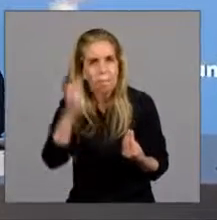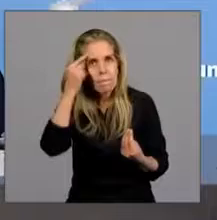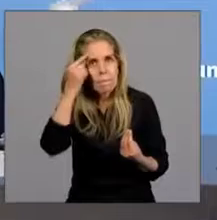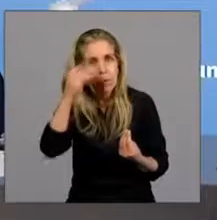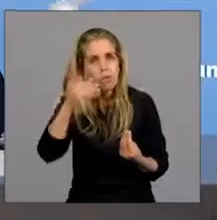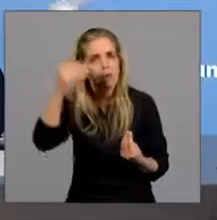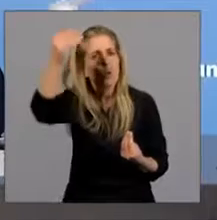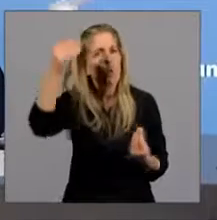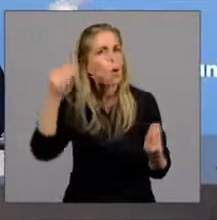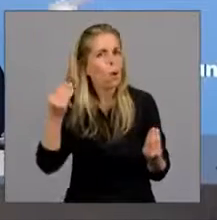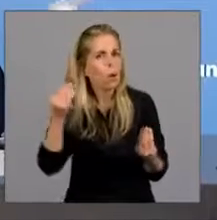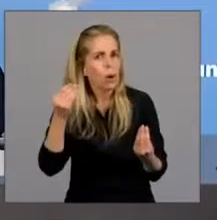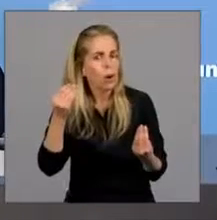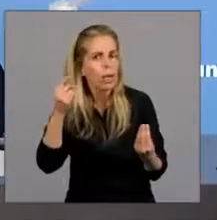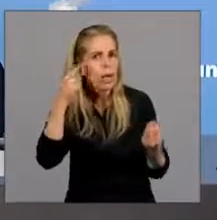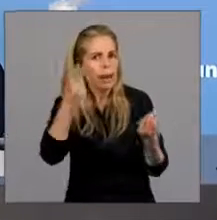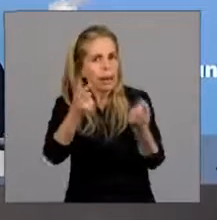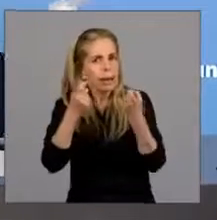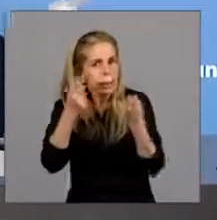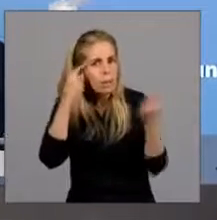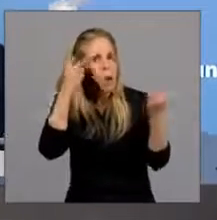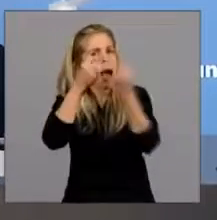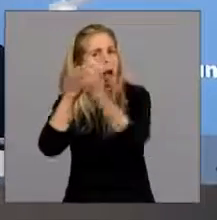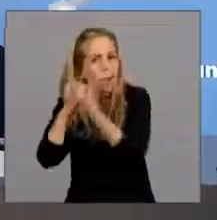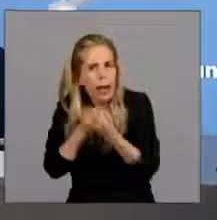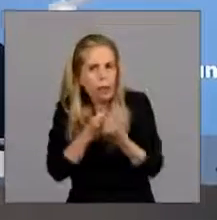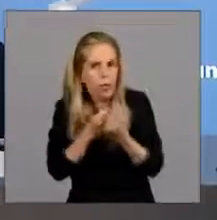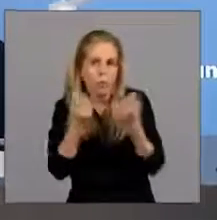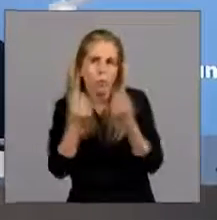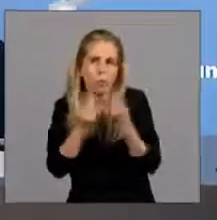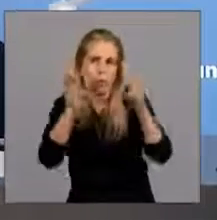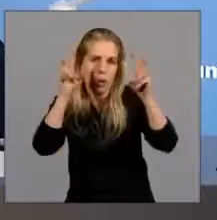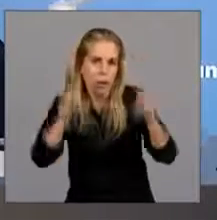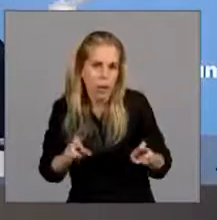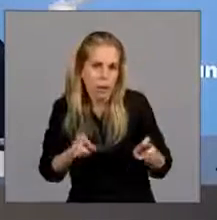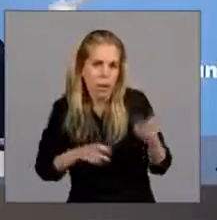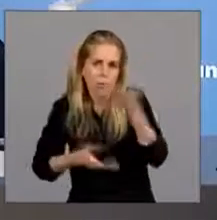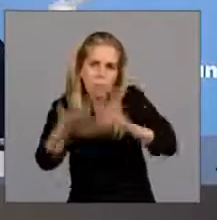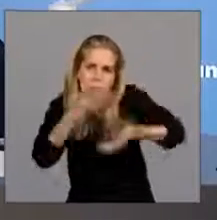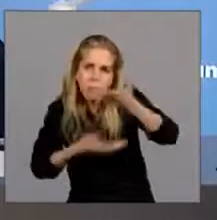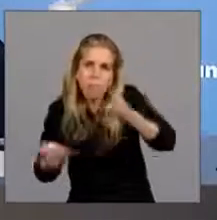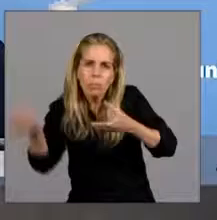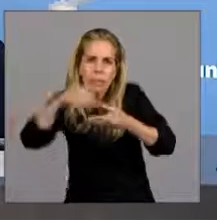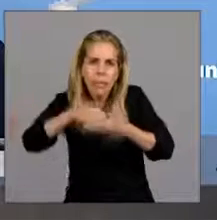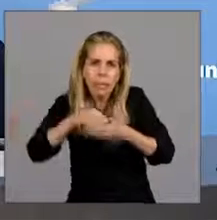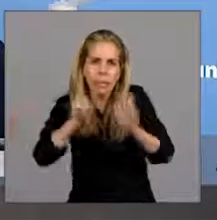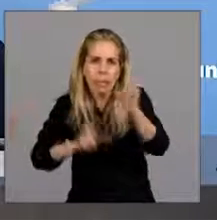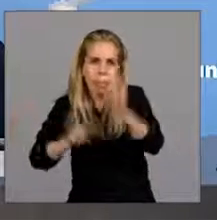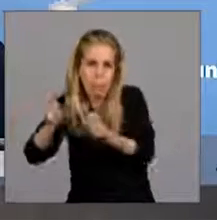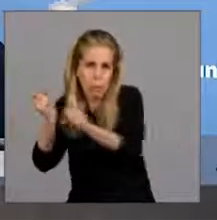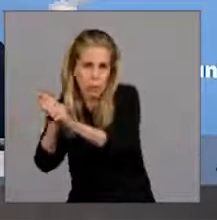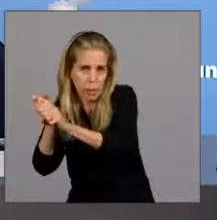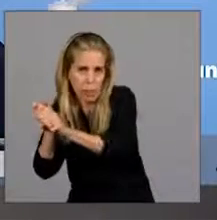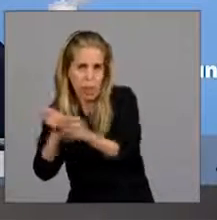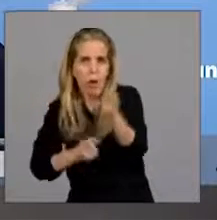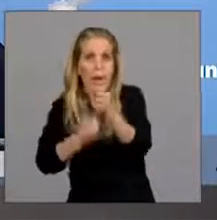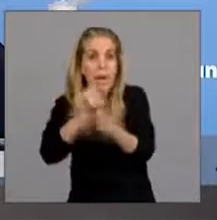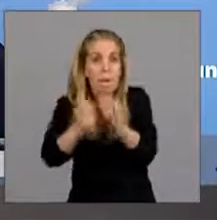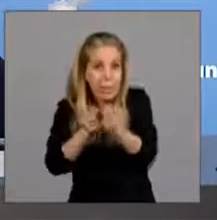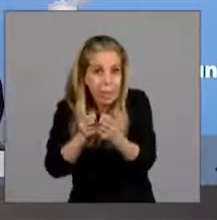acuerdos y con acuerdos estructurales, donde participen trabajadores, empresarios y el